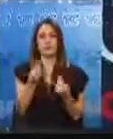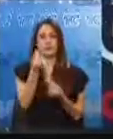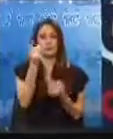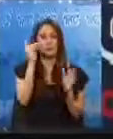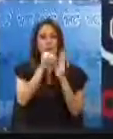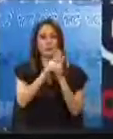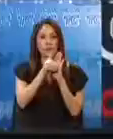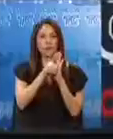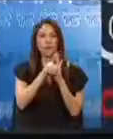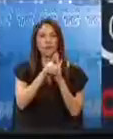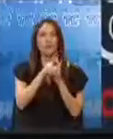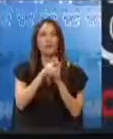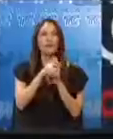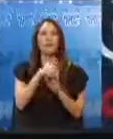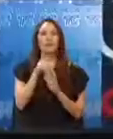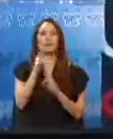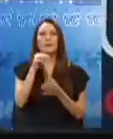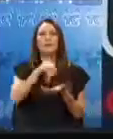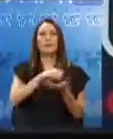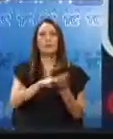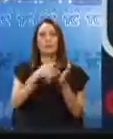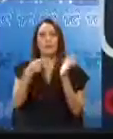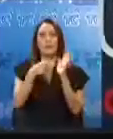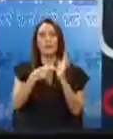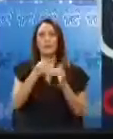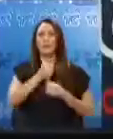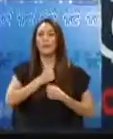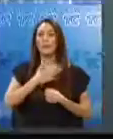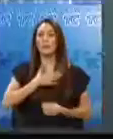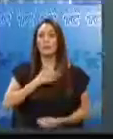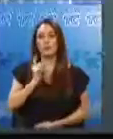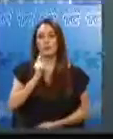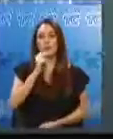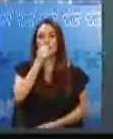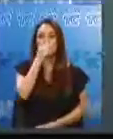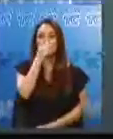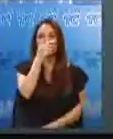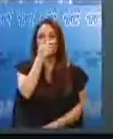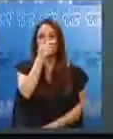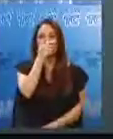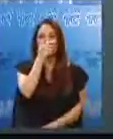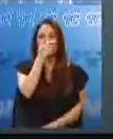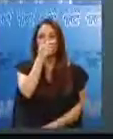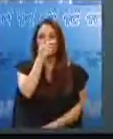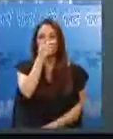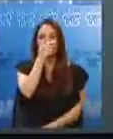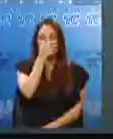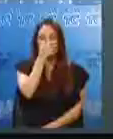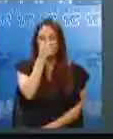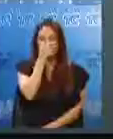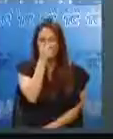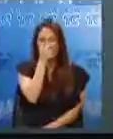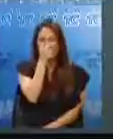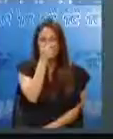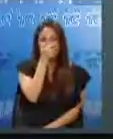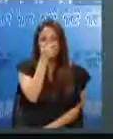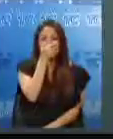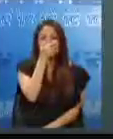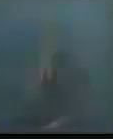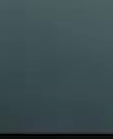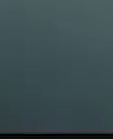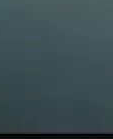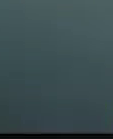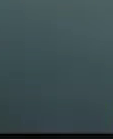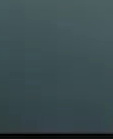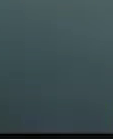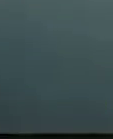dineros y obviamente estas personas no declaraban como suyos esos montos. Según datos entregados por las autoridades, la empresa Proginvest pagaba